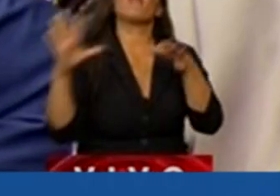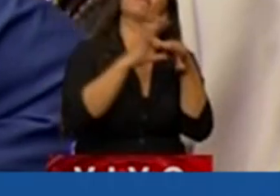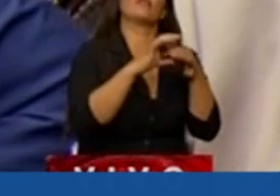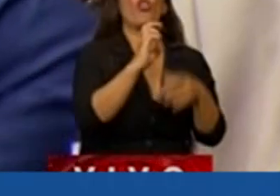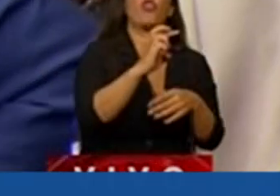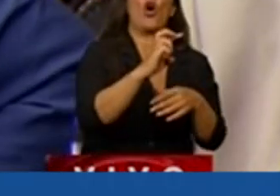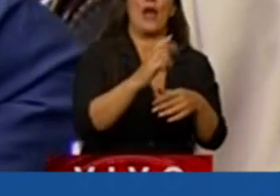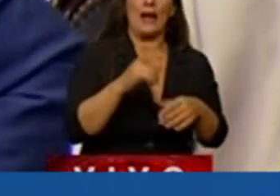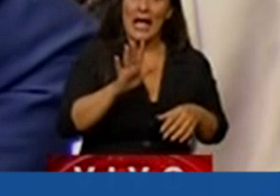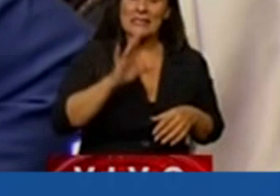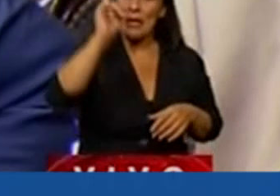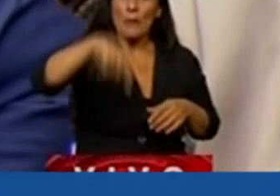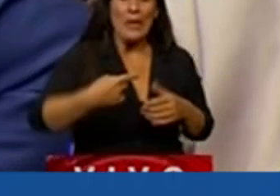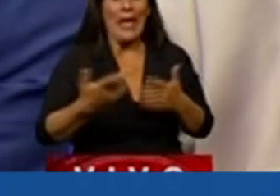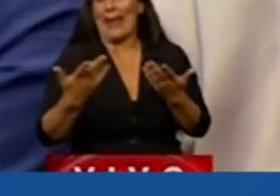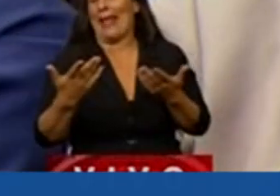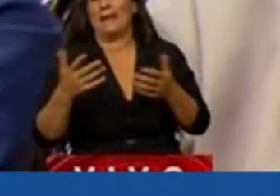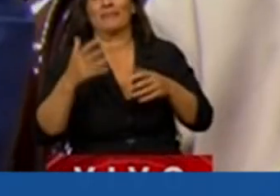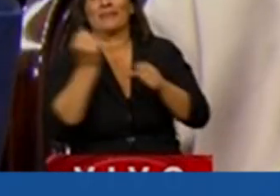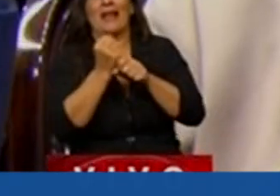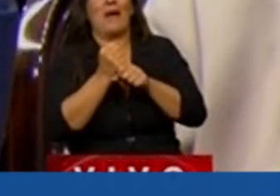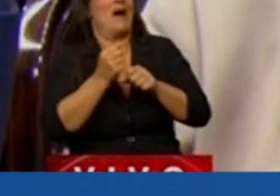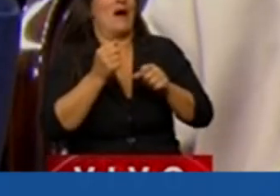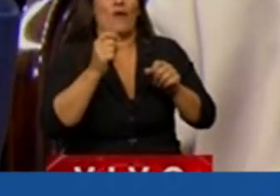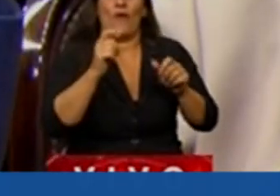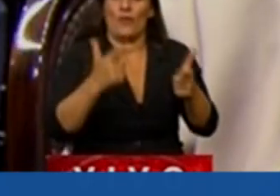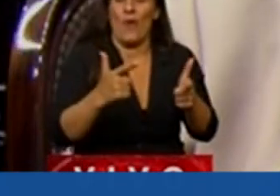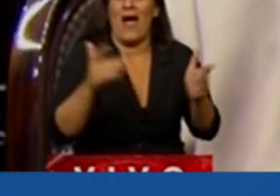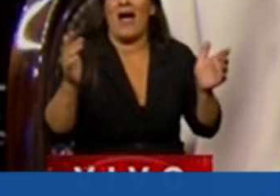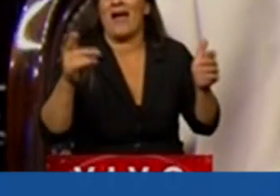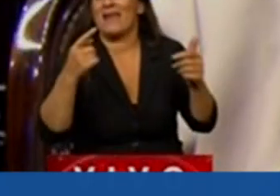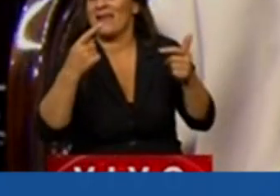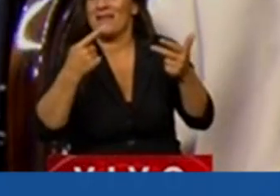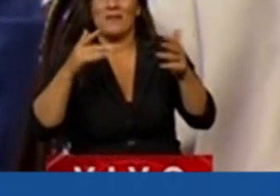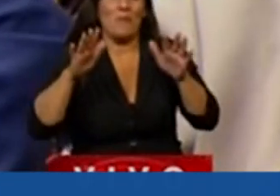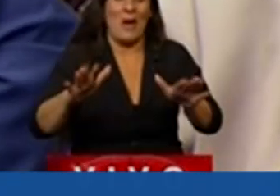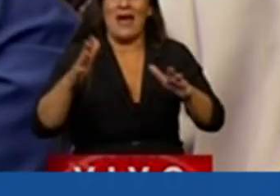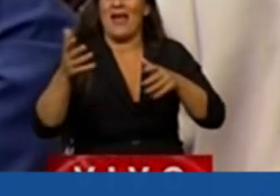Eso provocaría una recesión horrible, mayor desocupación. Mire, presidente,